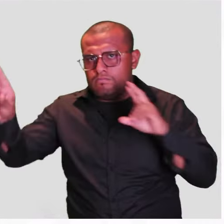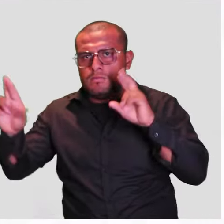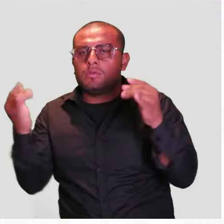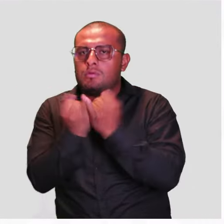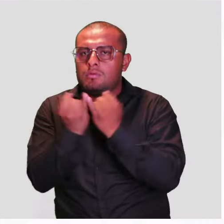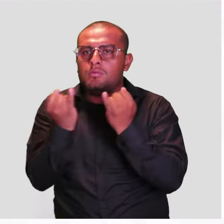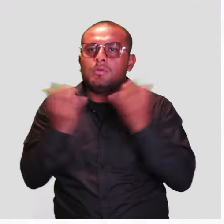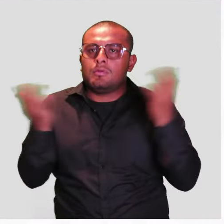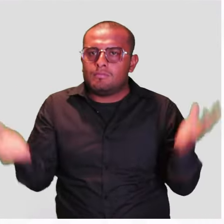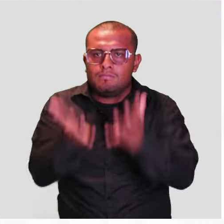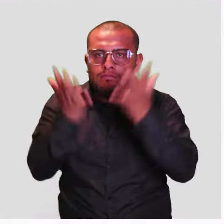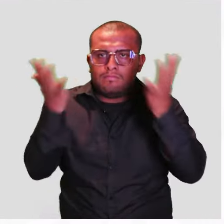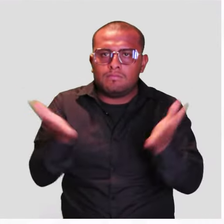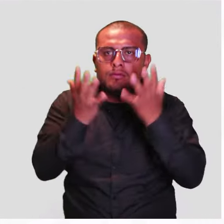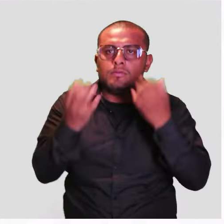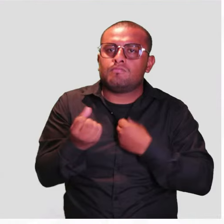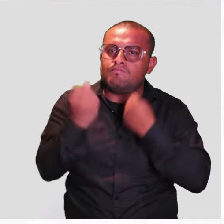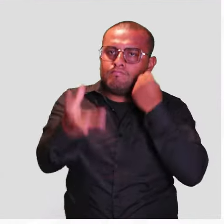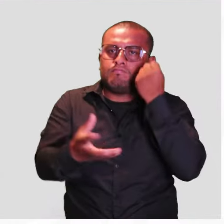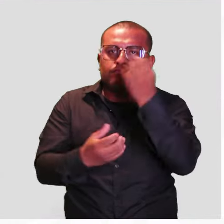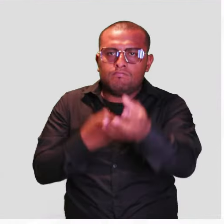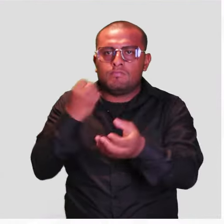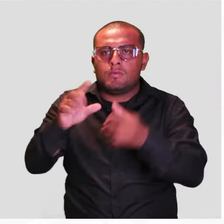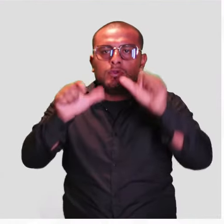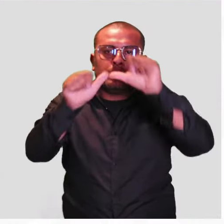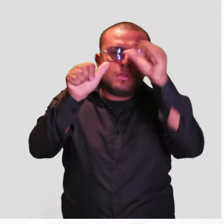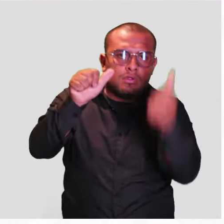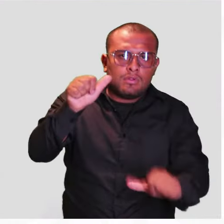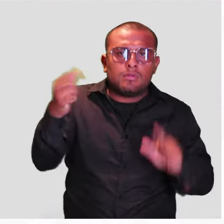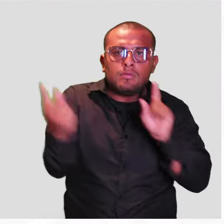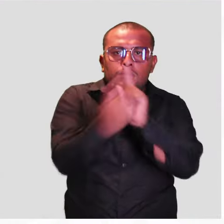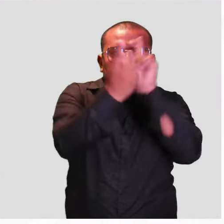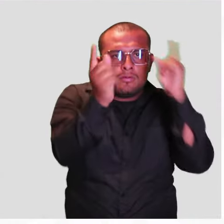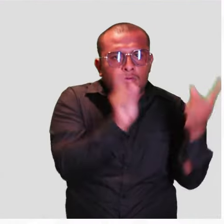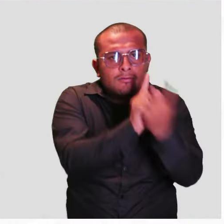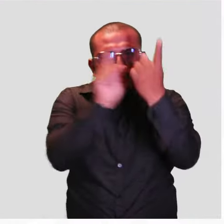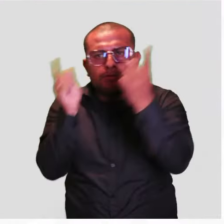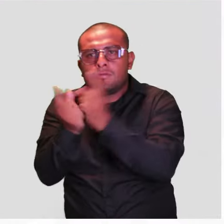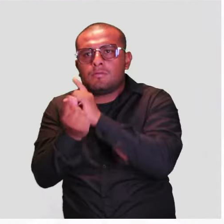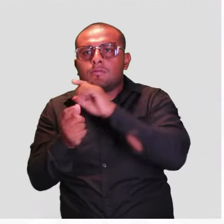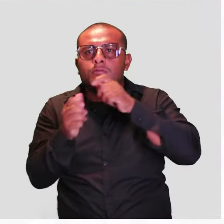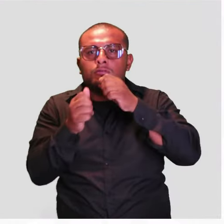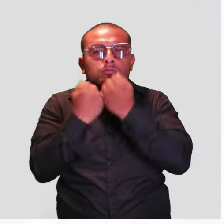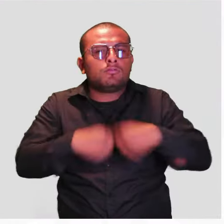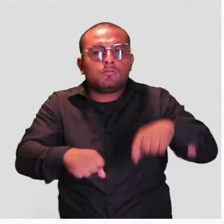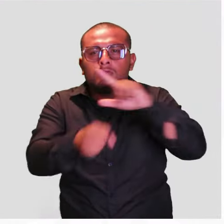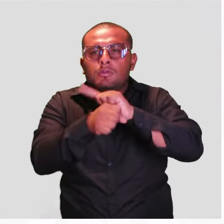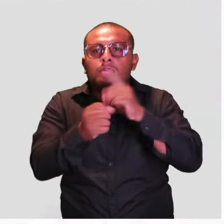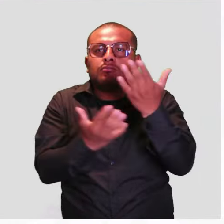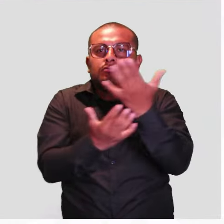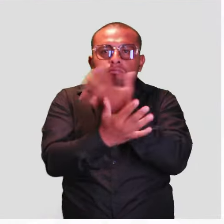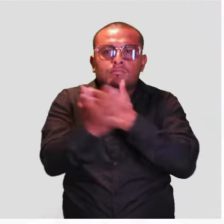tengan expresiones artísticas, la convivencia y el encuentro social siempre sea en un ambiente de paz.